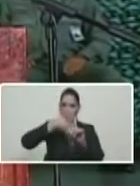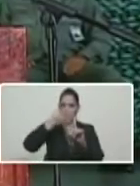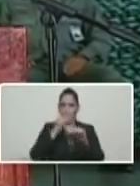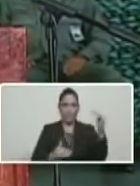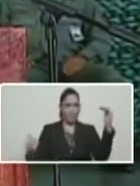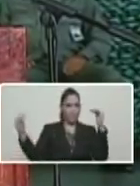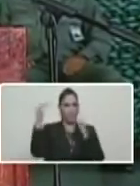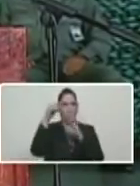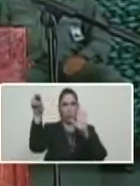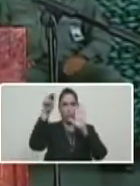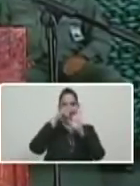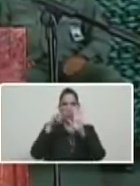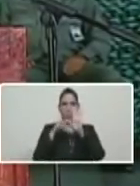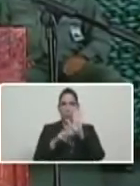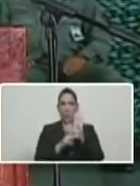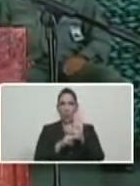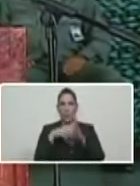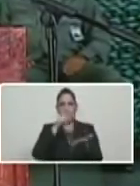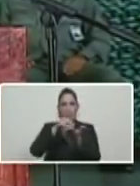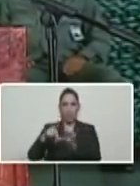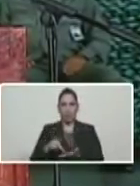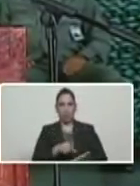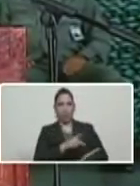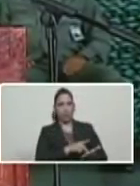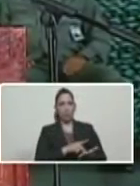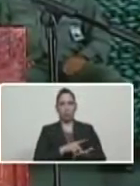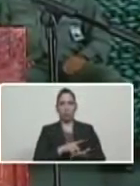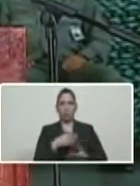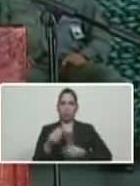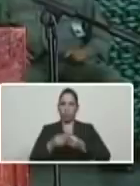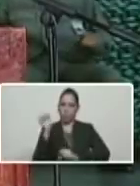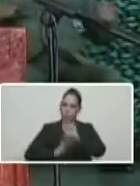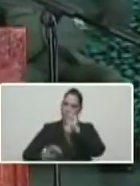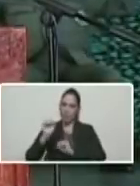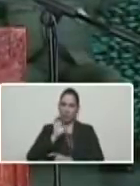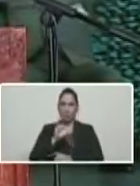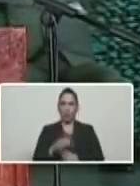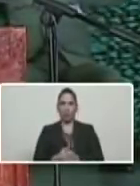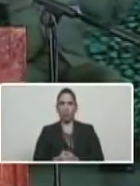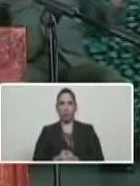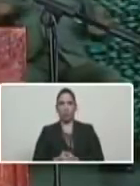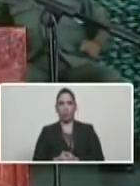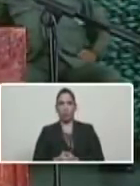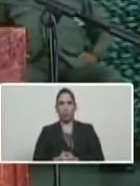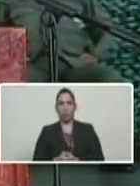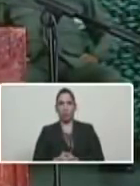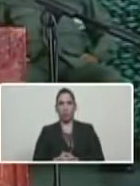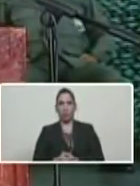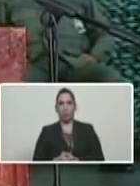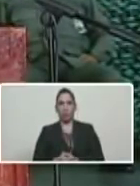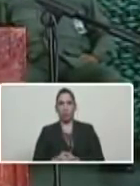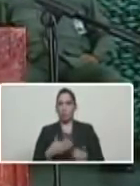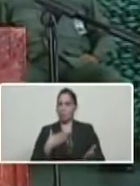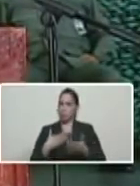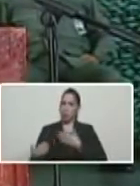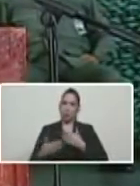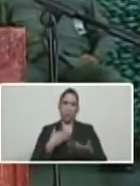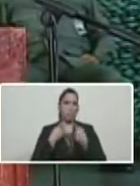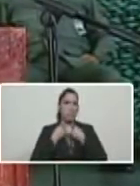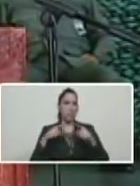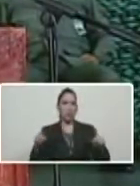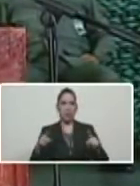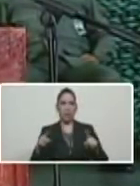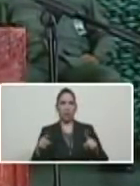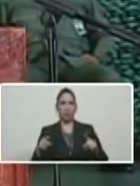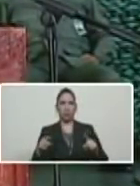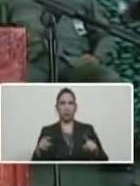nivel, participaron incondicionalmente en querer cambiar, en enmendar sin importar aquello que podían perder, incluso con el riesgo de morir